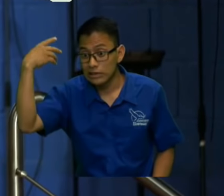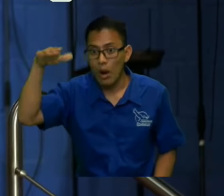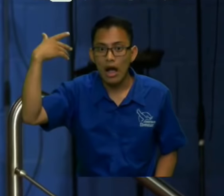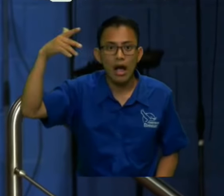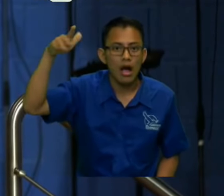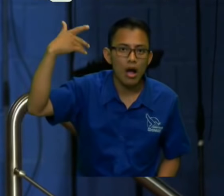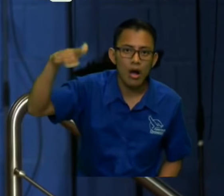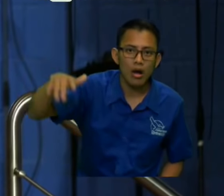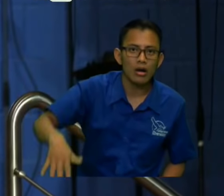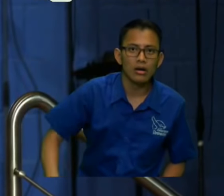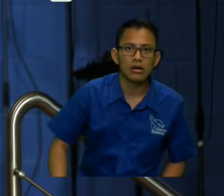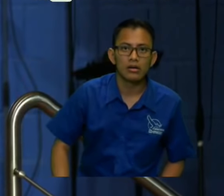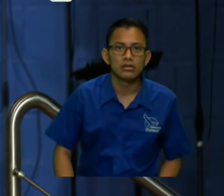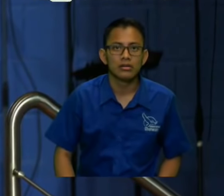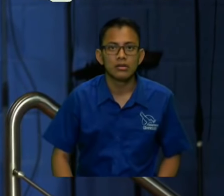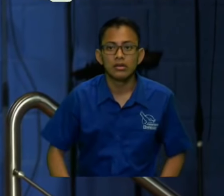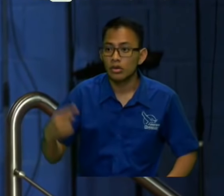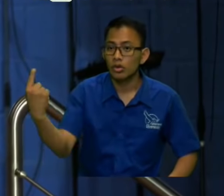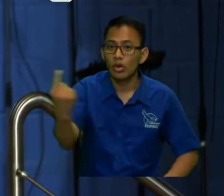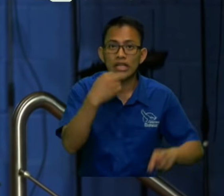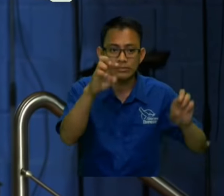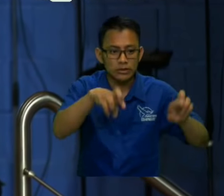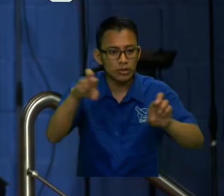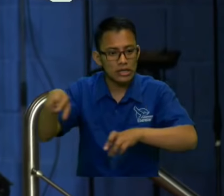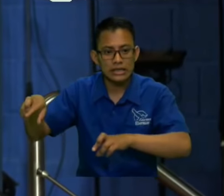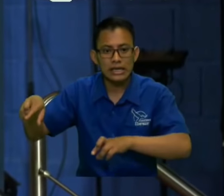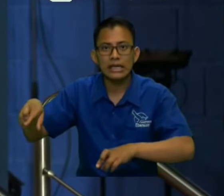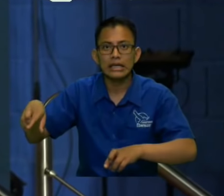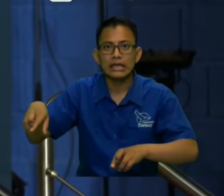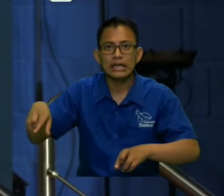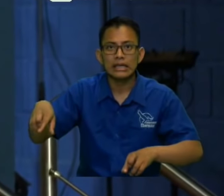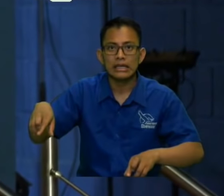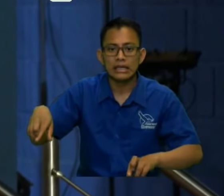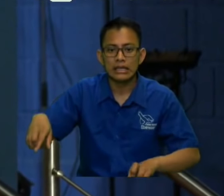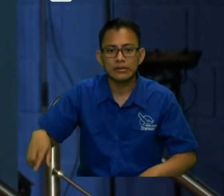Y quiero decir una cosa: todos los que no levantaron la mano ni